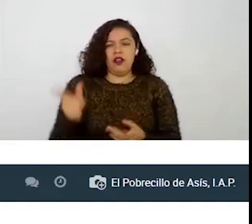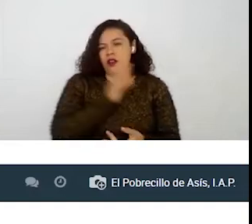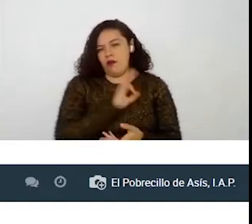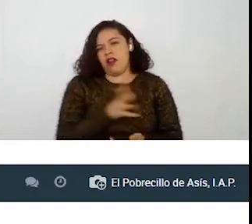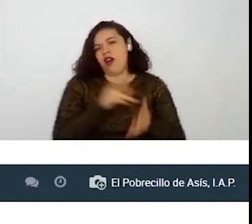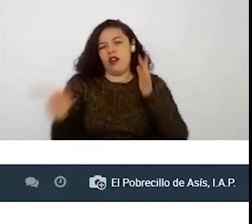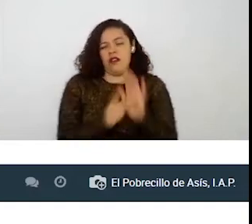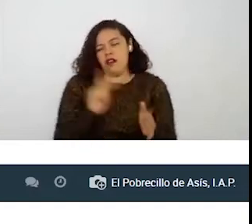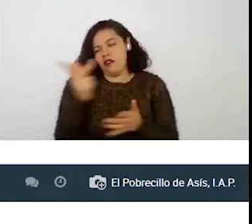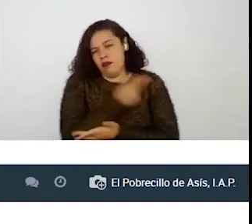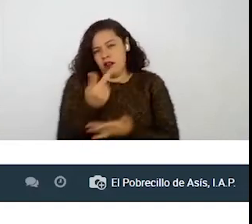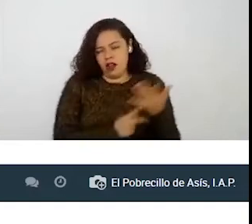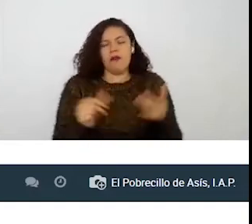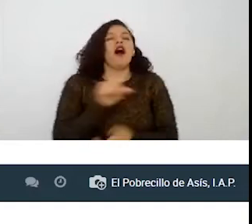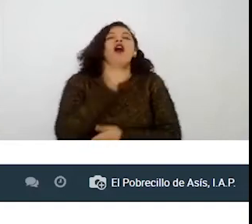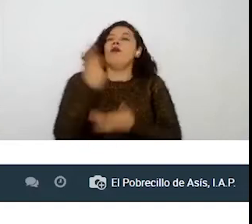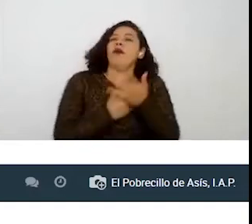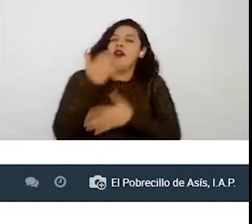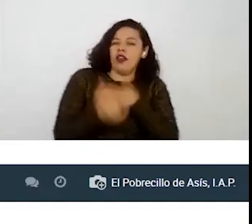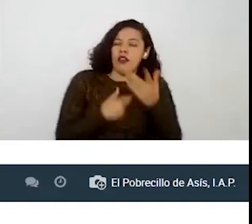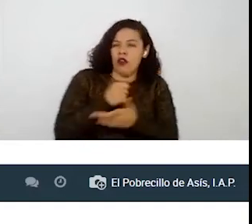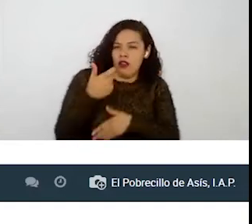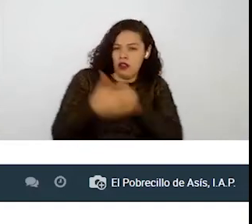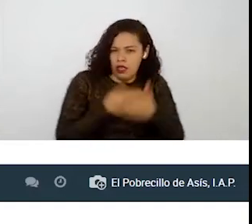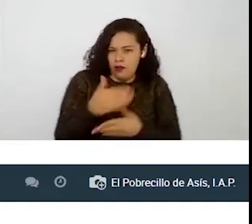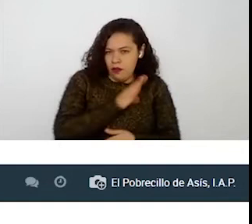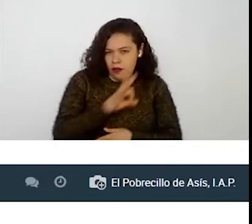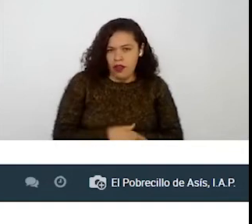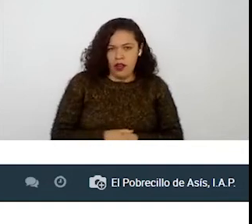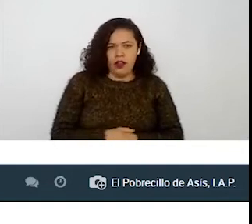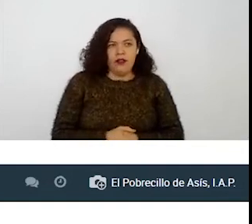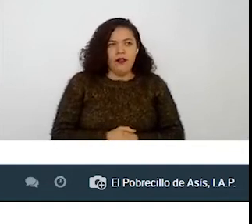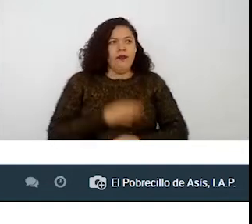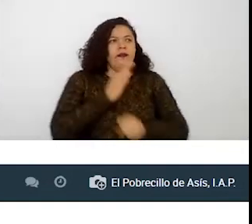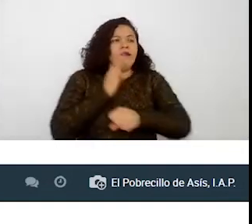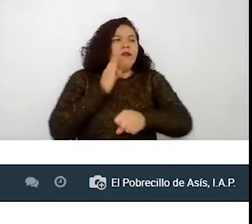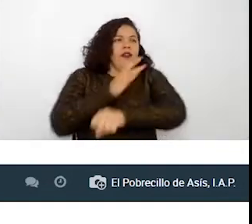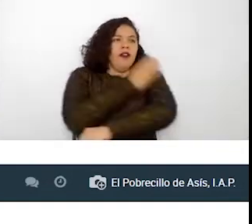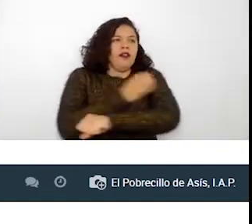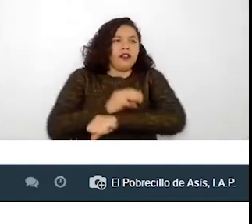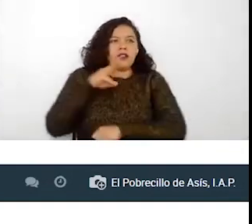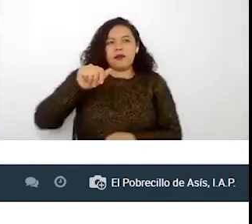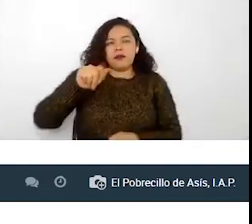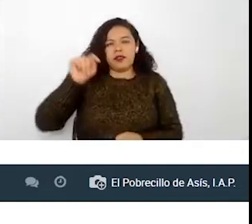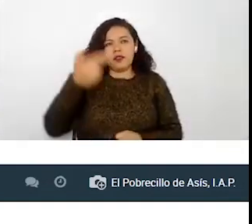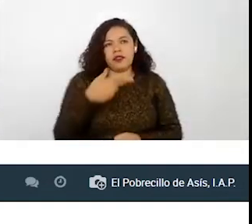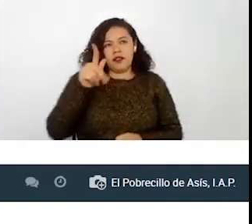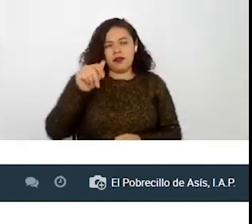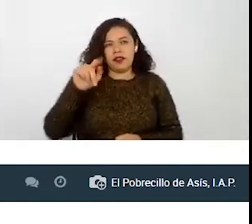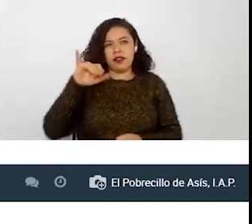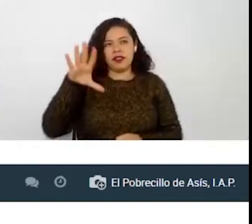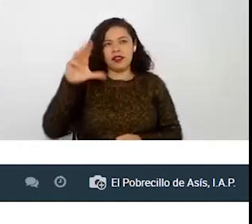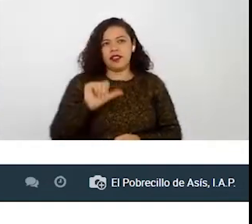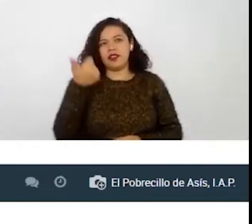otro programa otros otro proyecto otro servicio ahorita mi compañera Marta Patricia va a ser otro